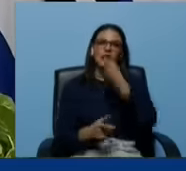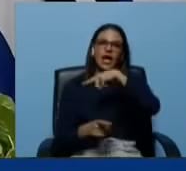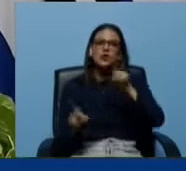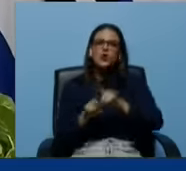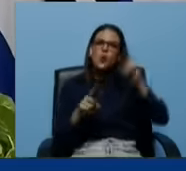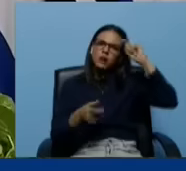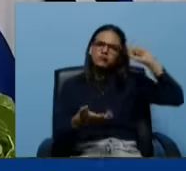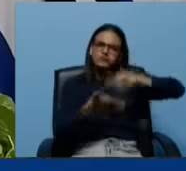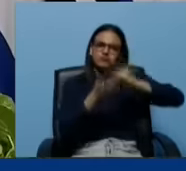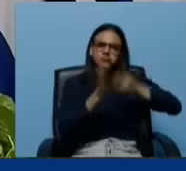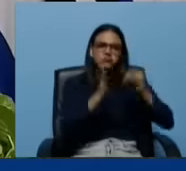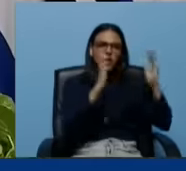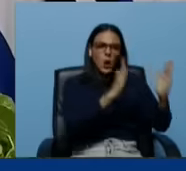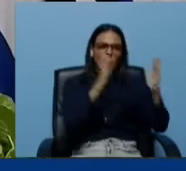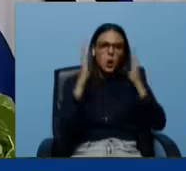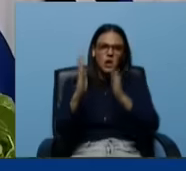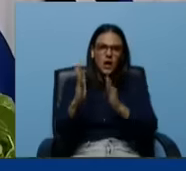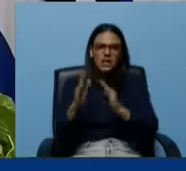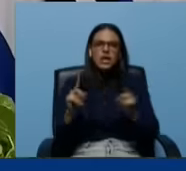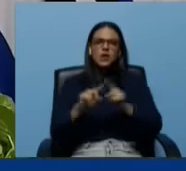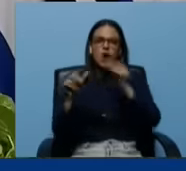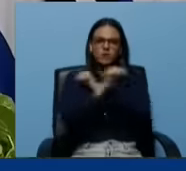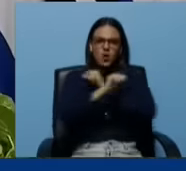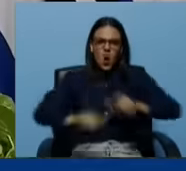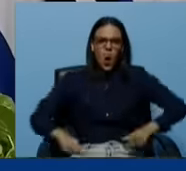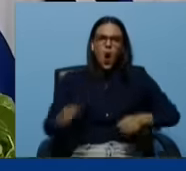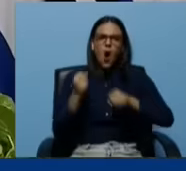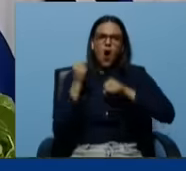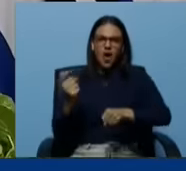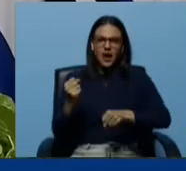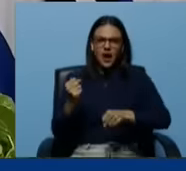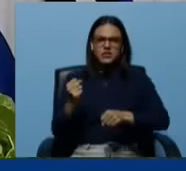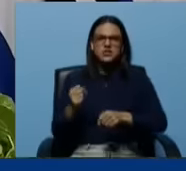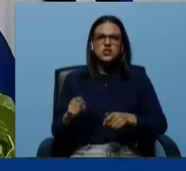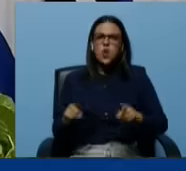Organizaron un ejército mercenario.